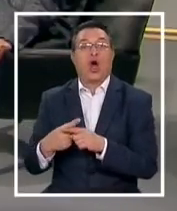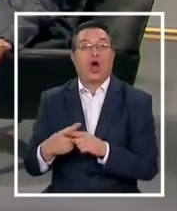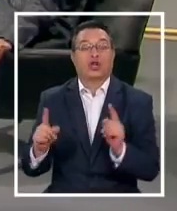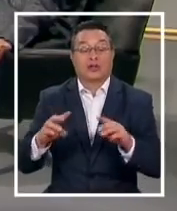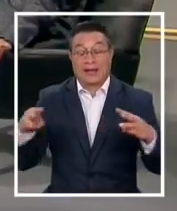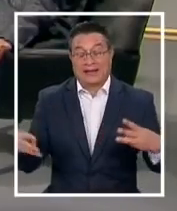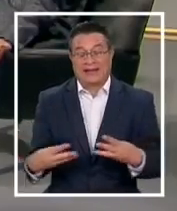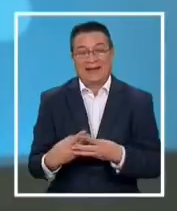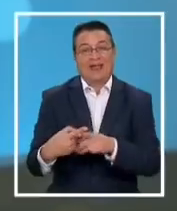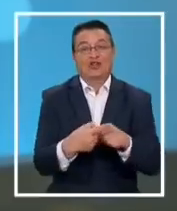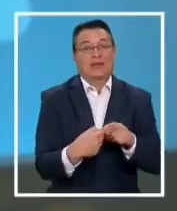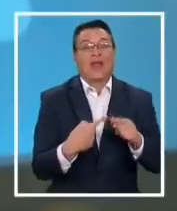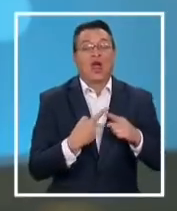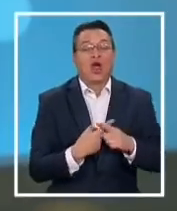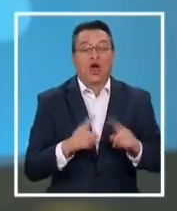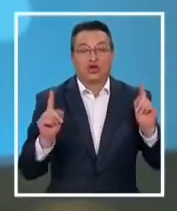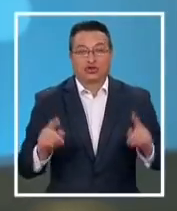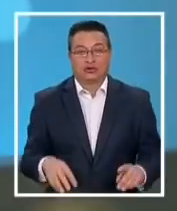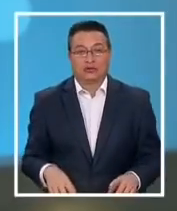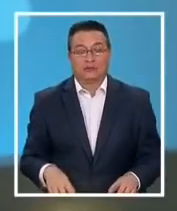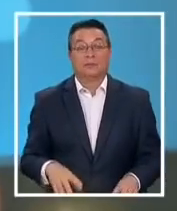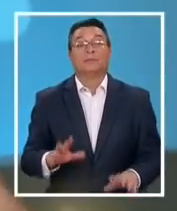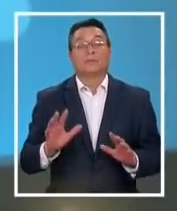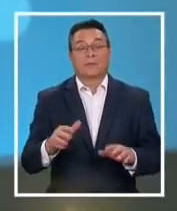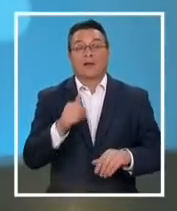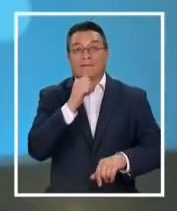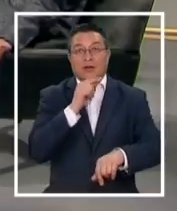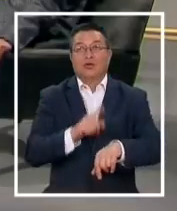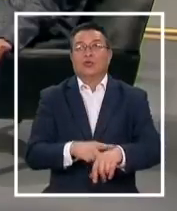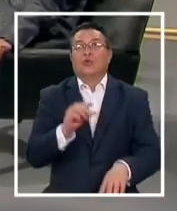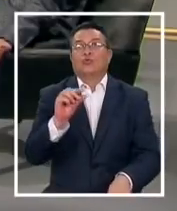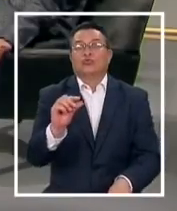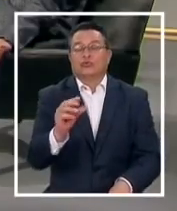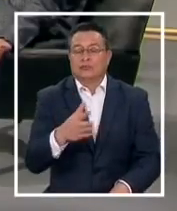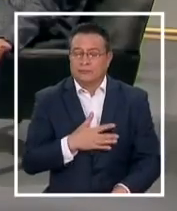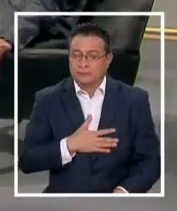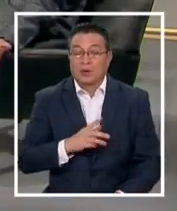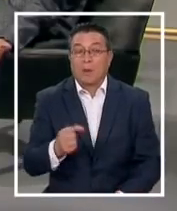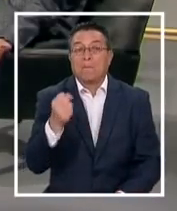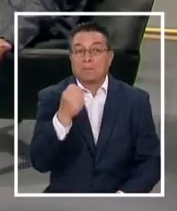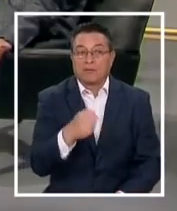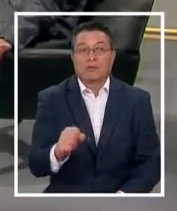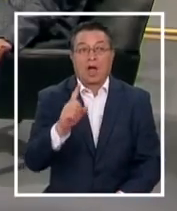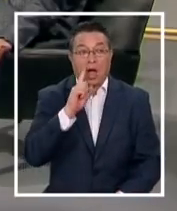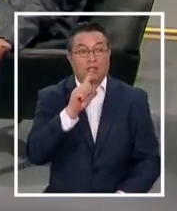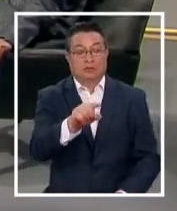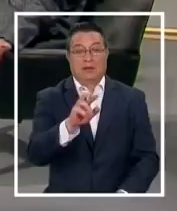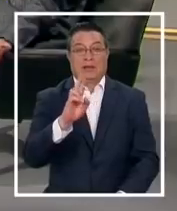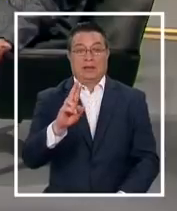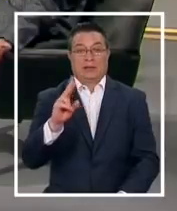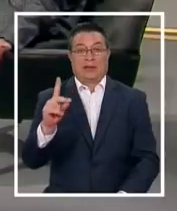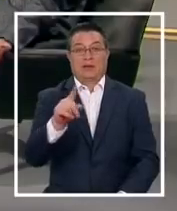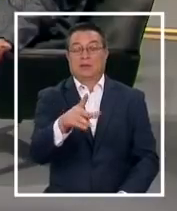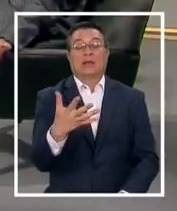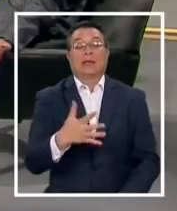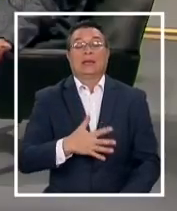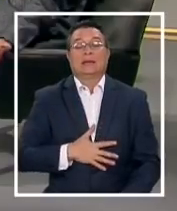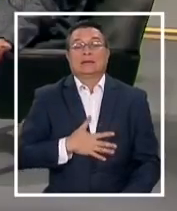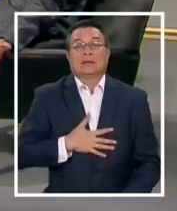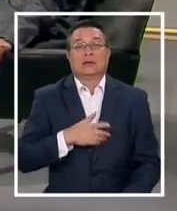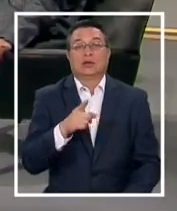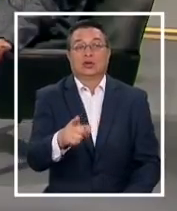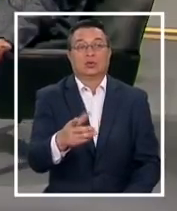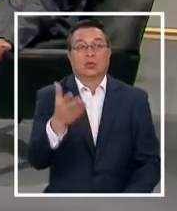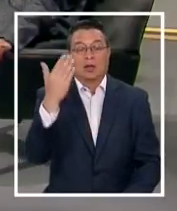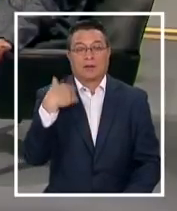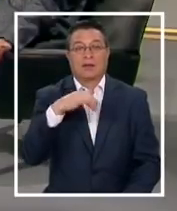redes sociales son una y mi electorado es otro. No, nos quedan muchos minutos que quiero ser porfiado, porque aquí hay un RD. ¿Qué sentiste cuando fuiste